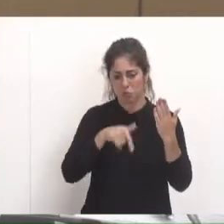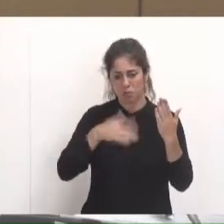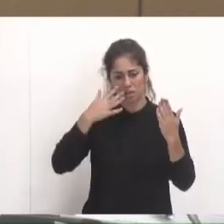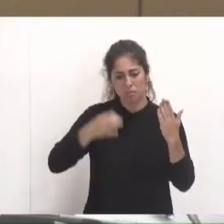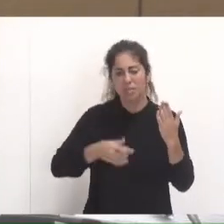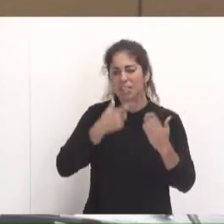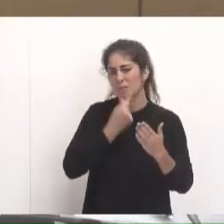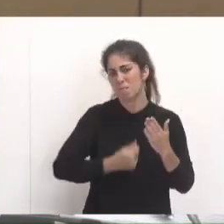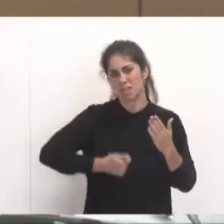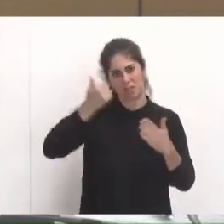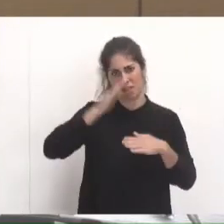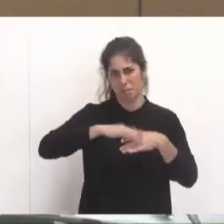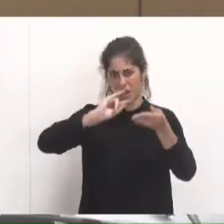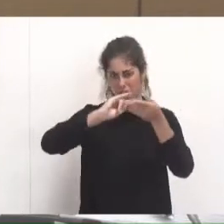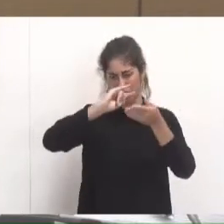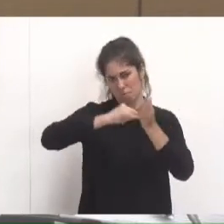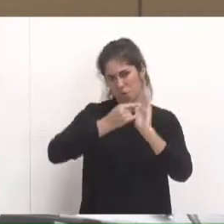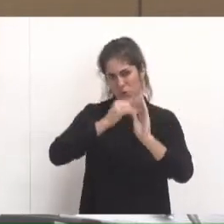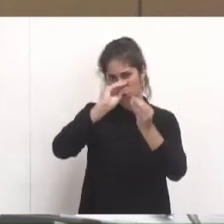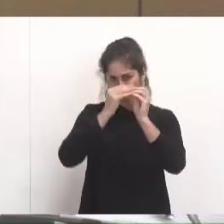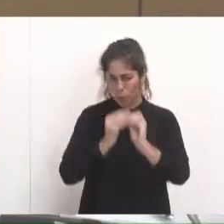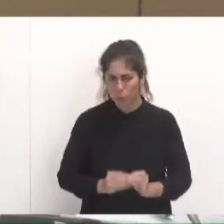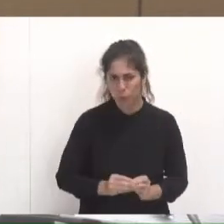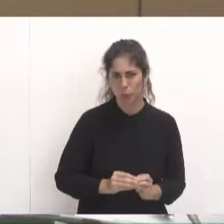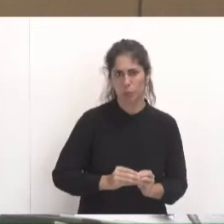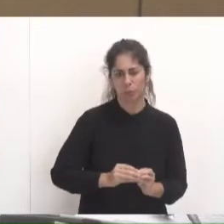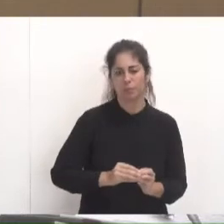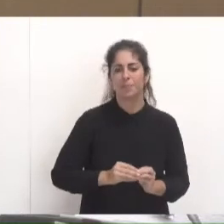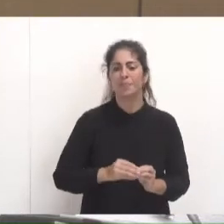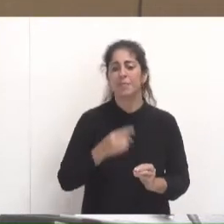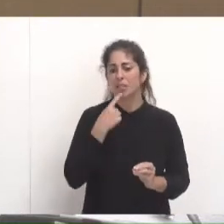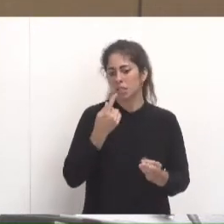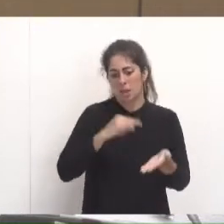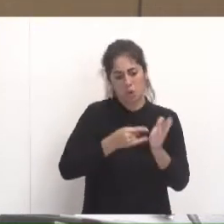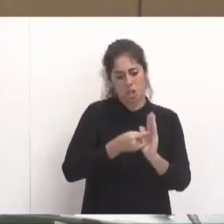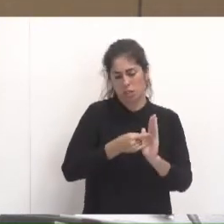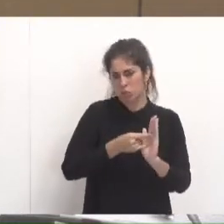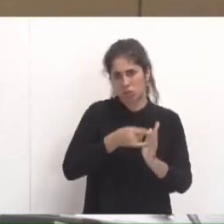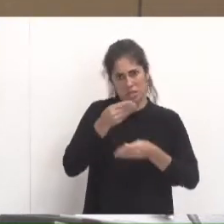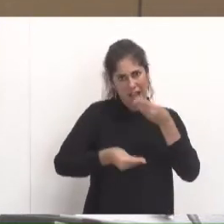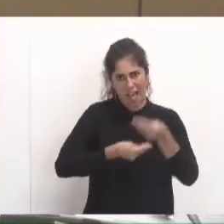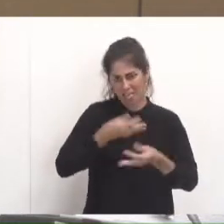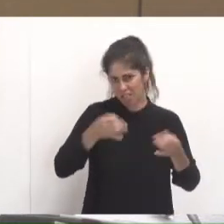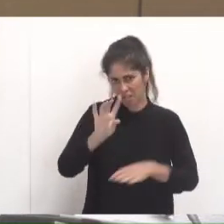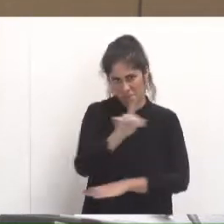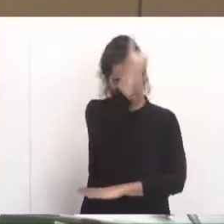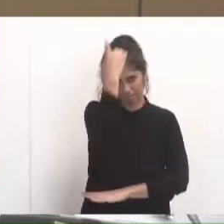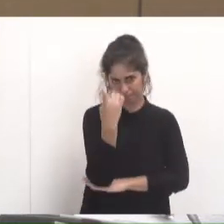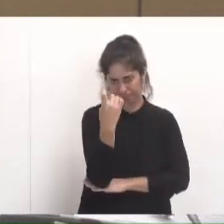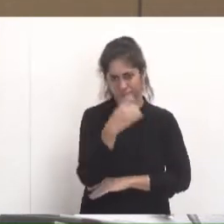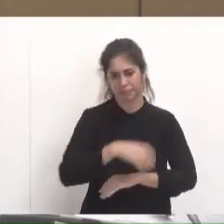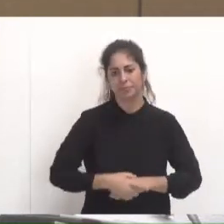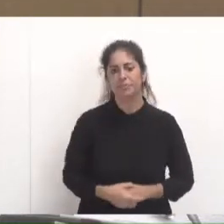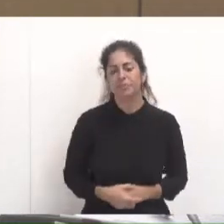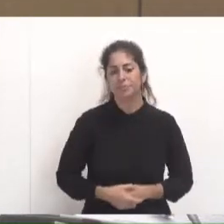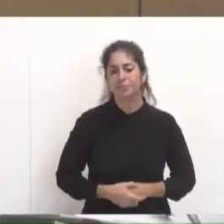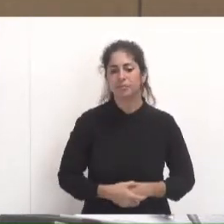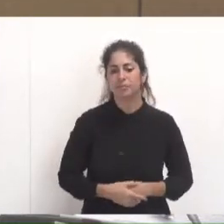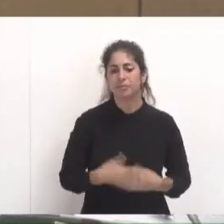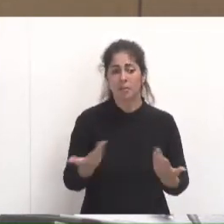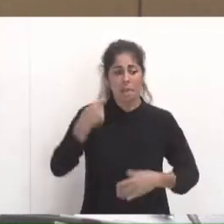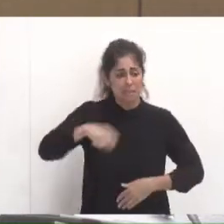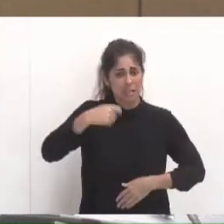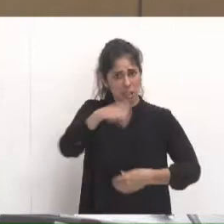tiene para su ejecución, y ha señalado que se trata de un proyecto irrenunciable. Frente a esta declaración